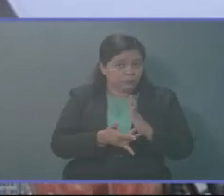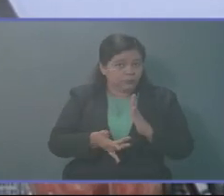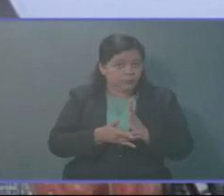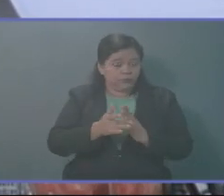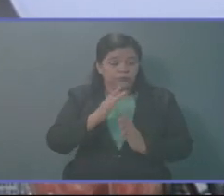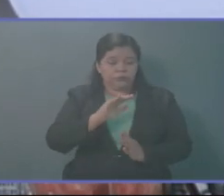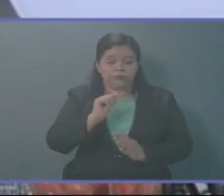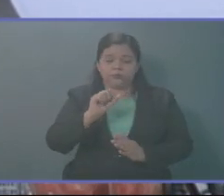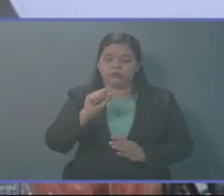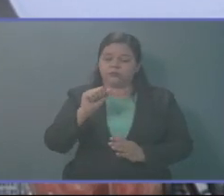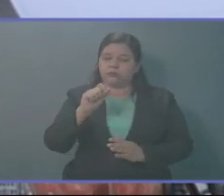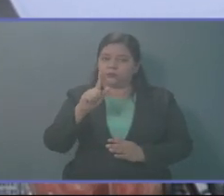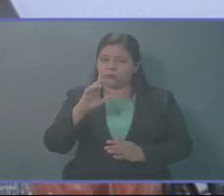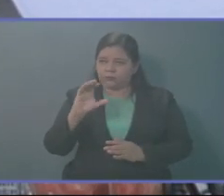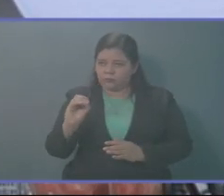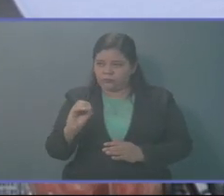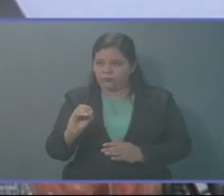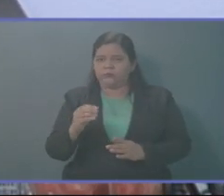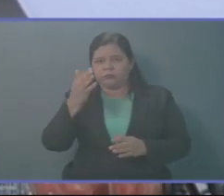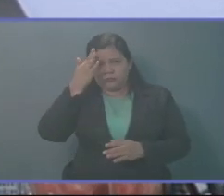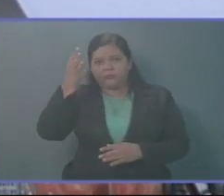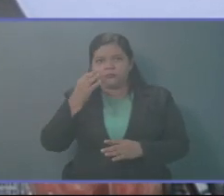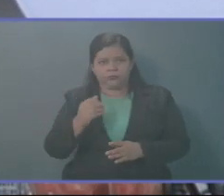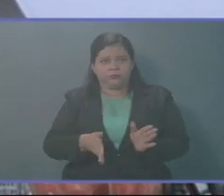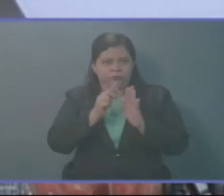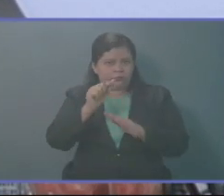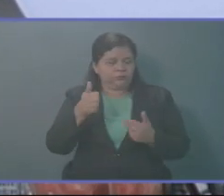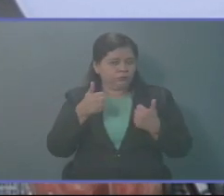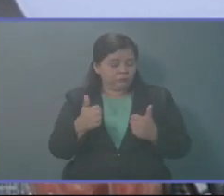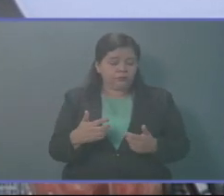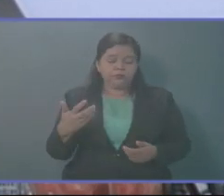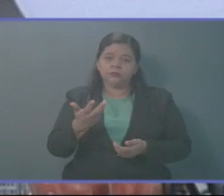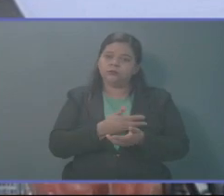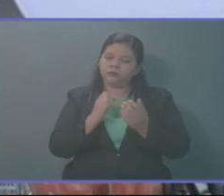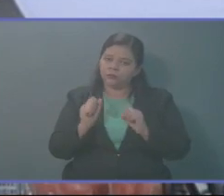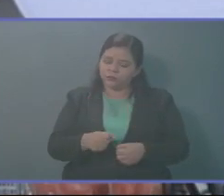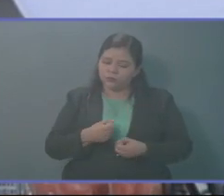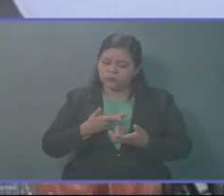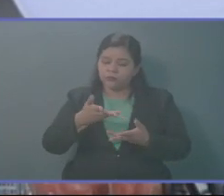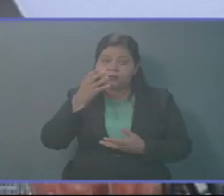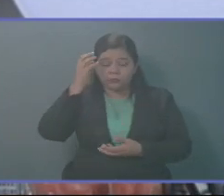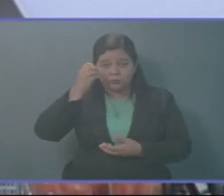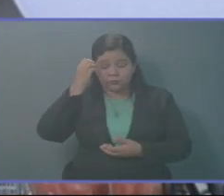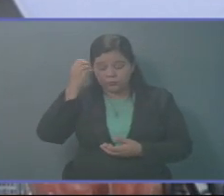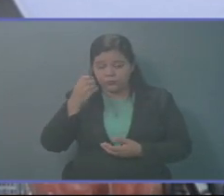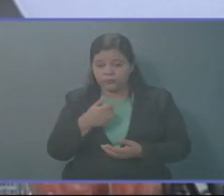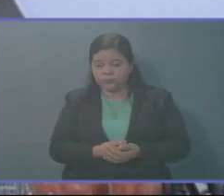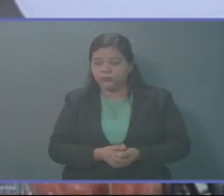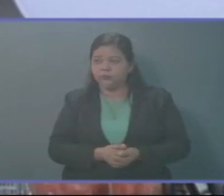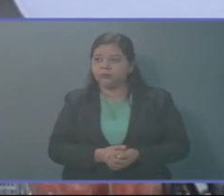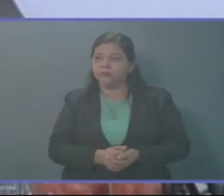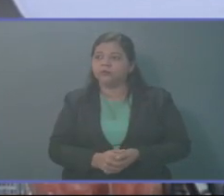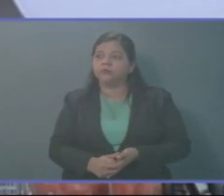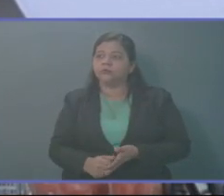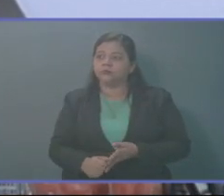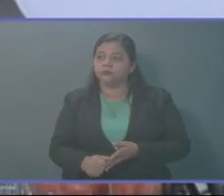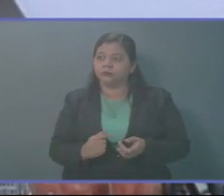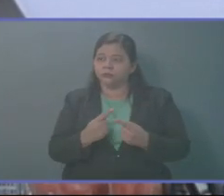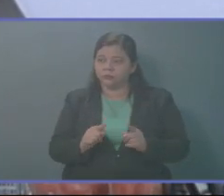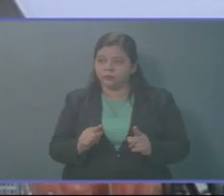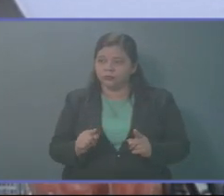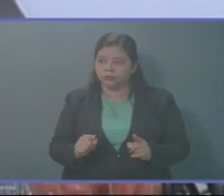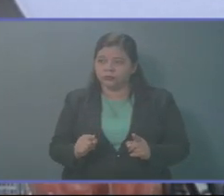que Casalco sería una buena institución para que nos diera opinión, vea, fuera de